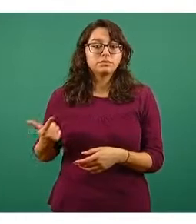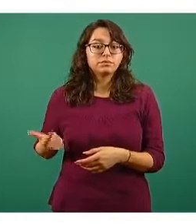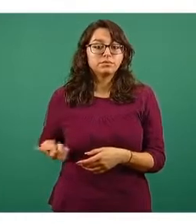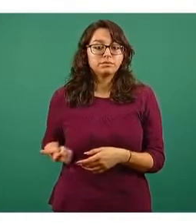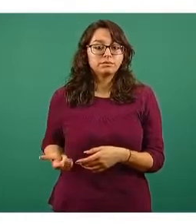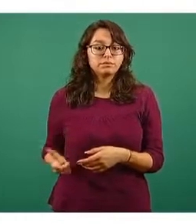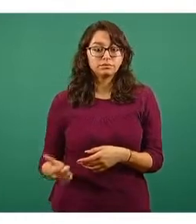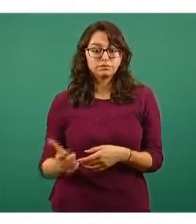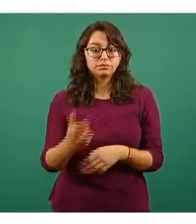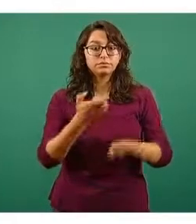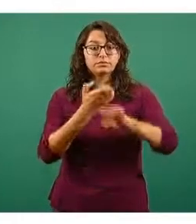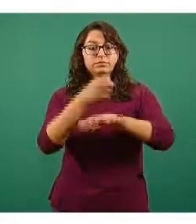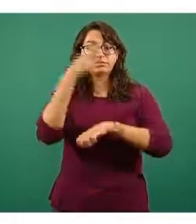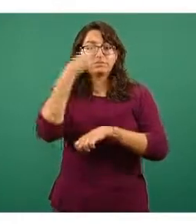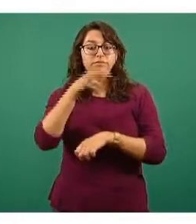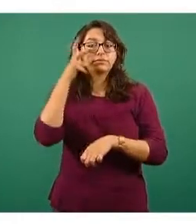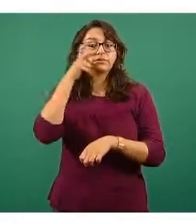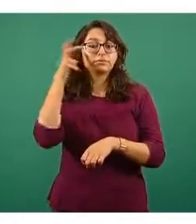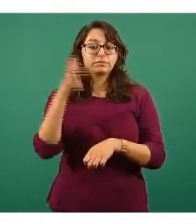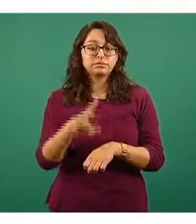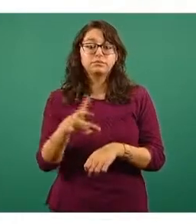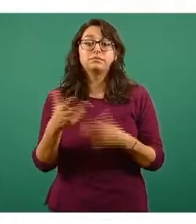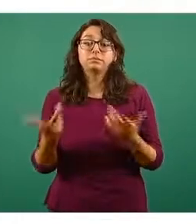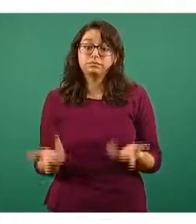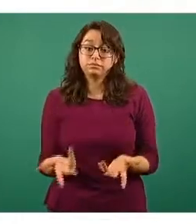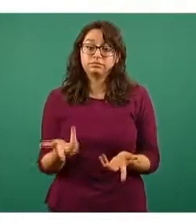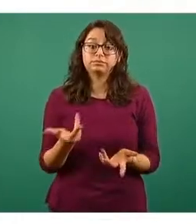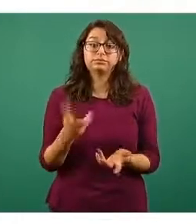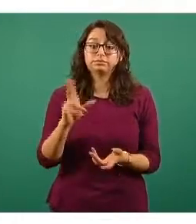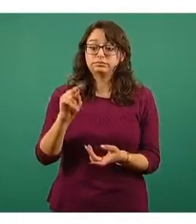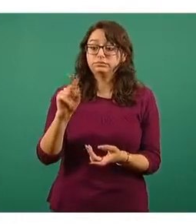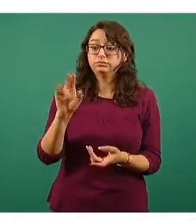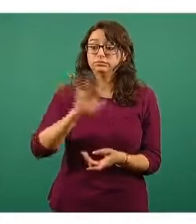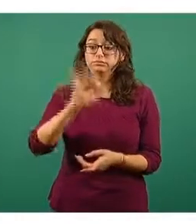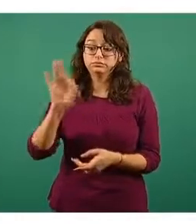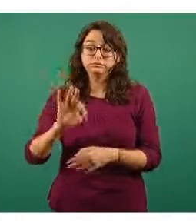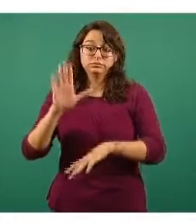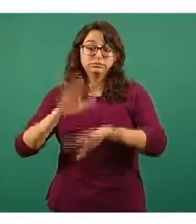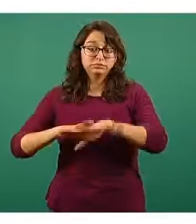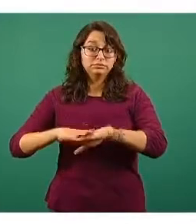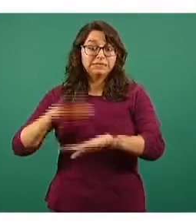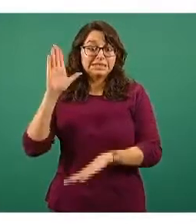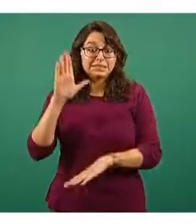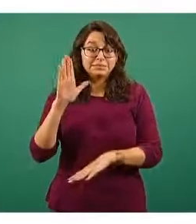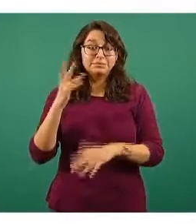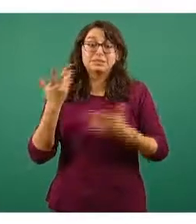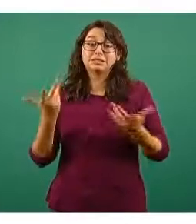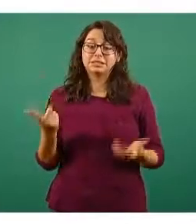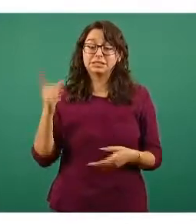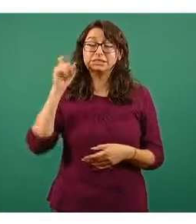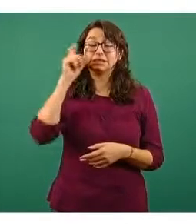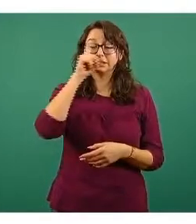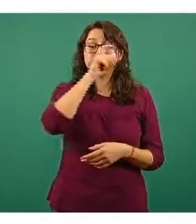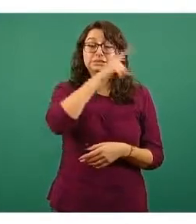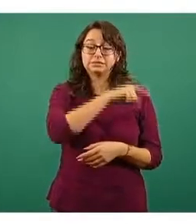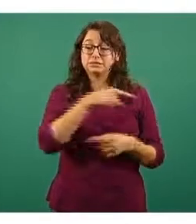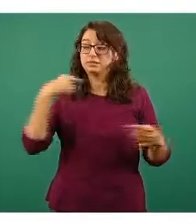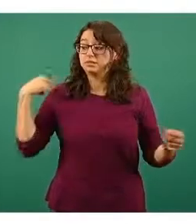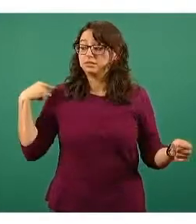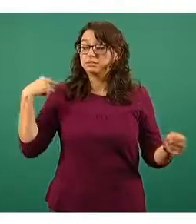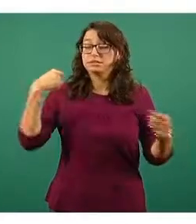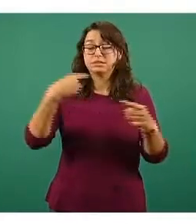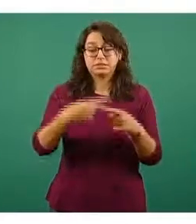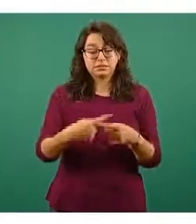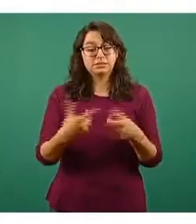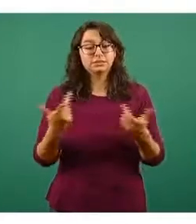México, Hidalgo, pues son porcentajes de ocupación que se continúan manteniendo en estos niveles en los últimos días, lo